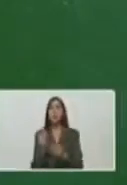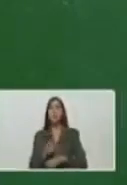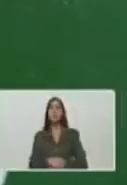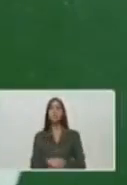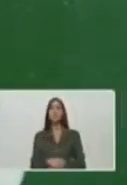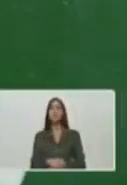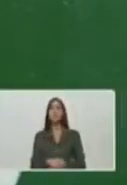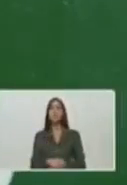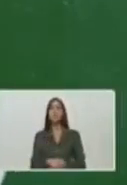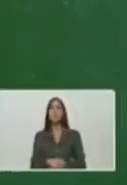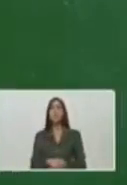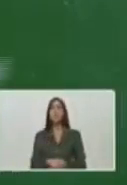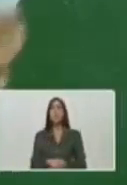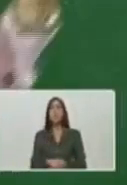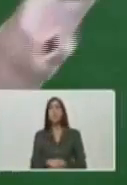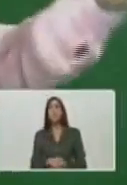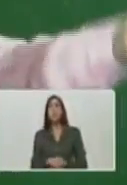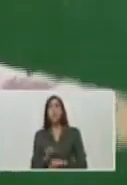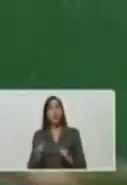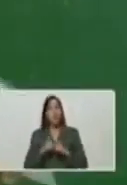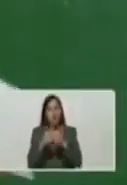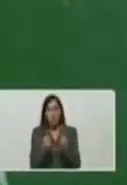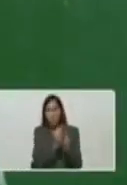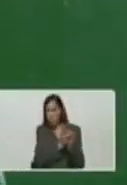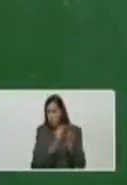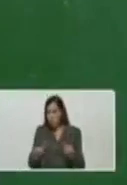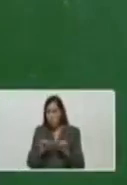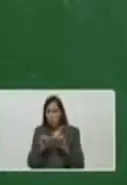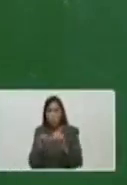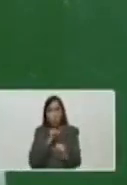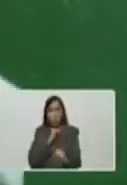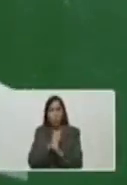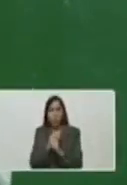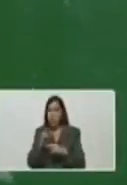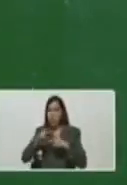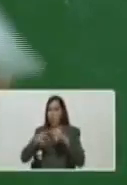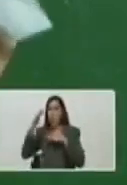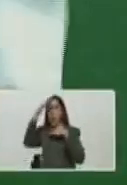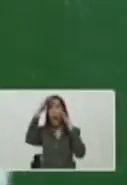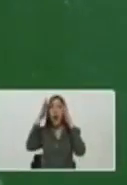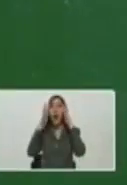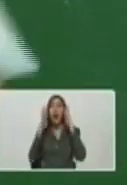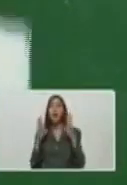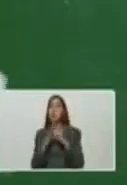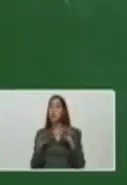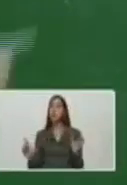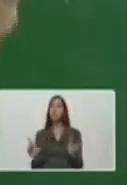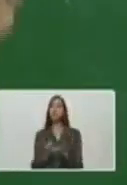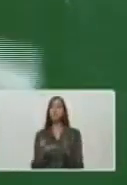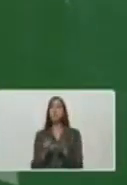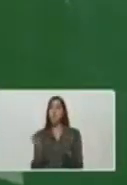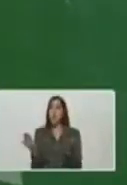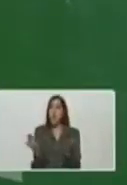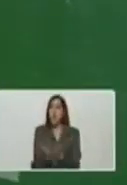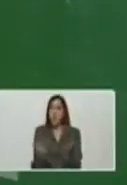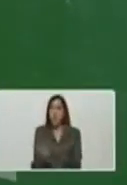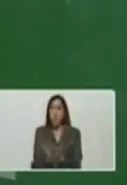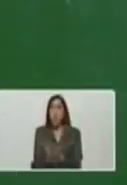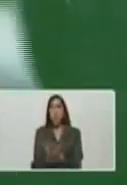terminó con el inicio del año escolar, sino que vamos a proseguir atendiendo los liceos, las